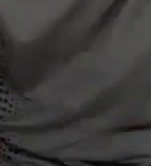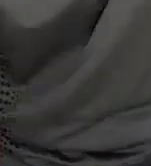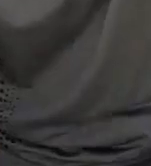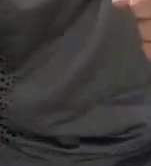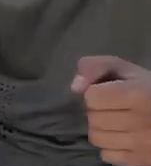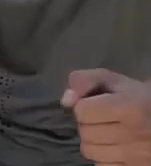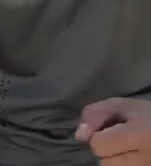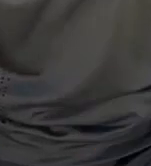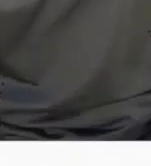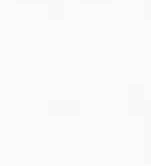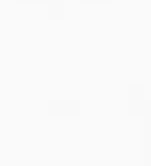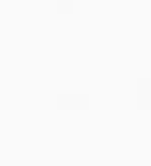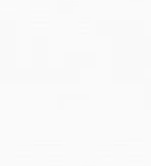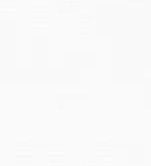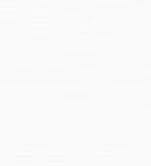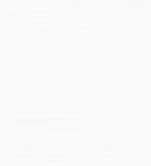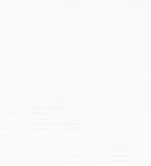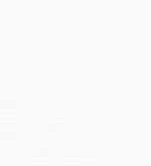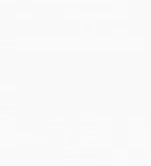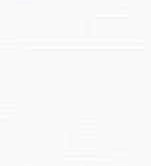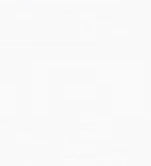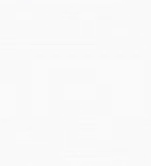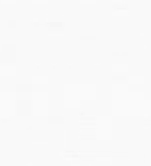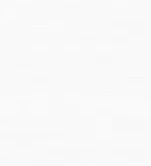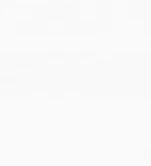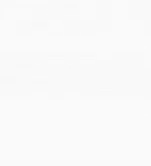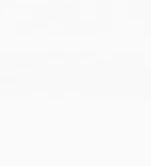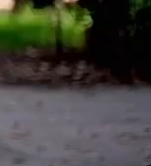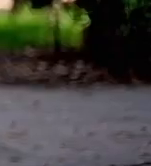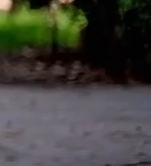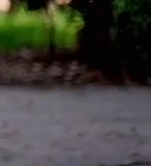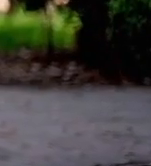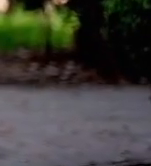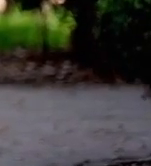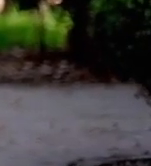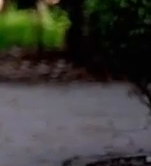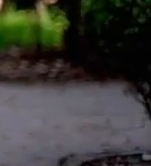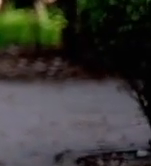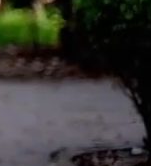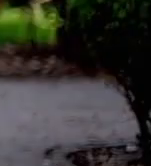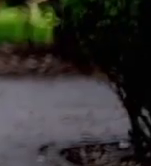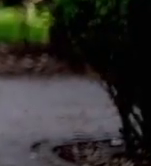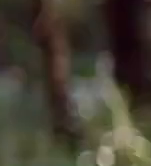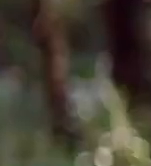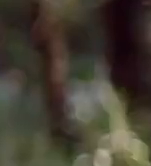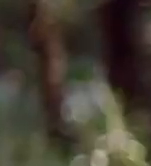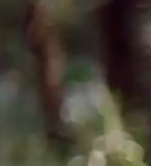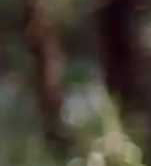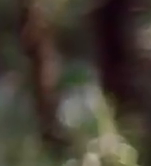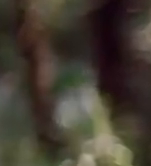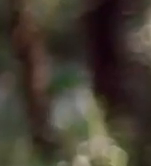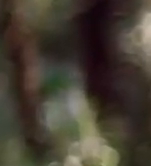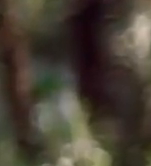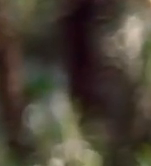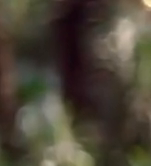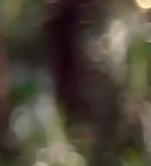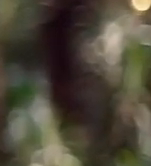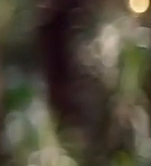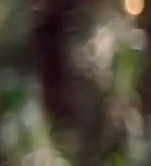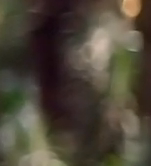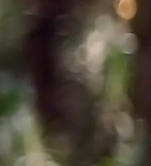y amor al pueblo. Claudia Sheinbaum, presidenta, por la candidatura de Morena. Tal vez sientes que nos quedamos sin candidato, porque para ti, para